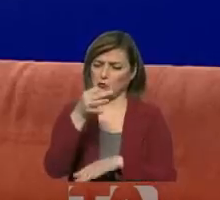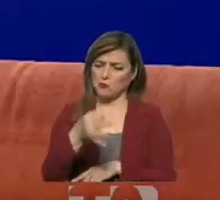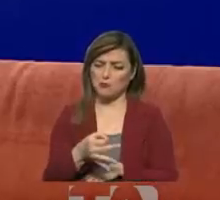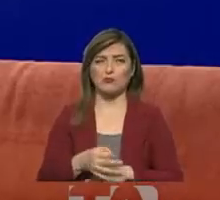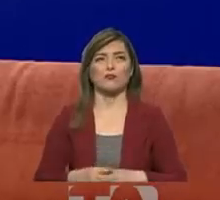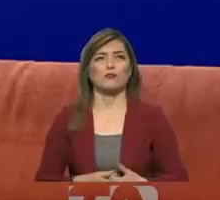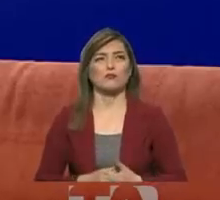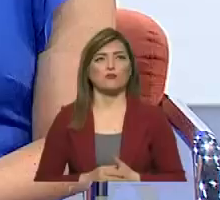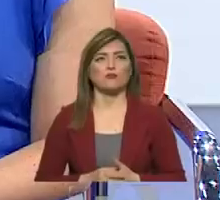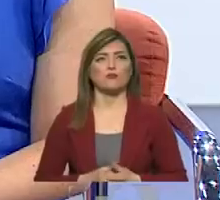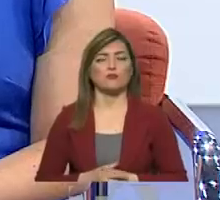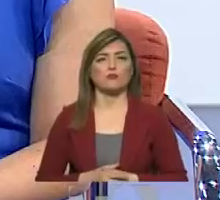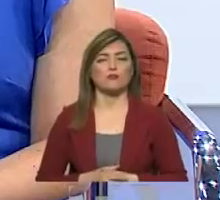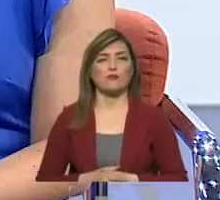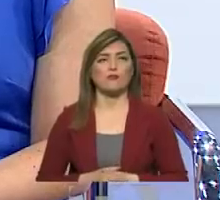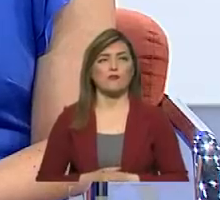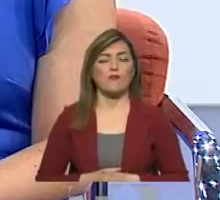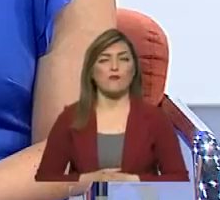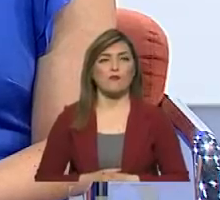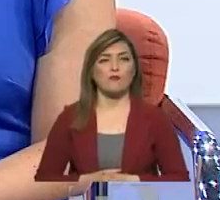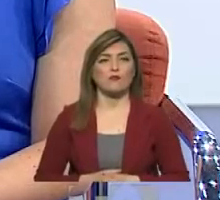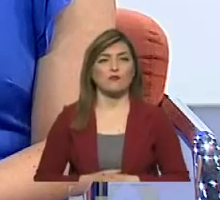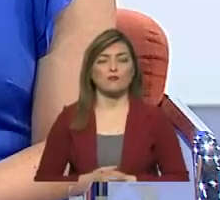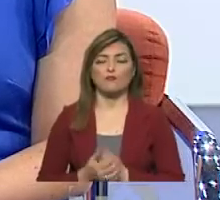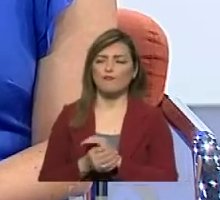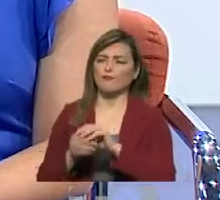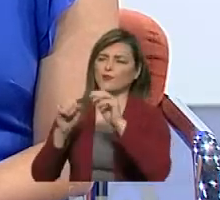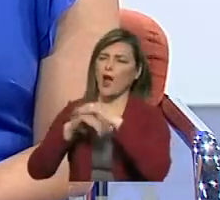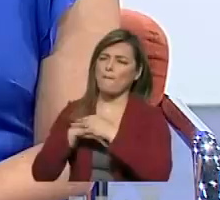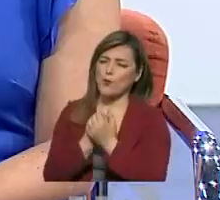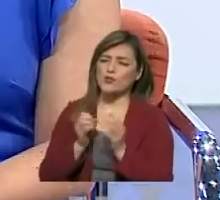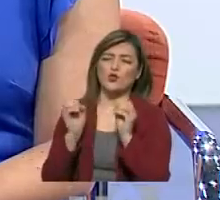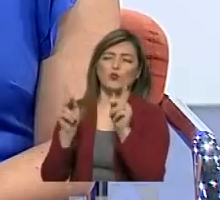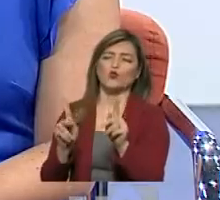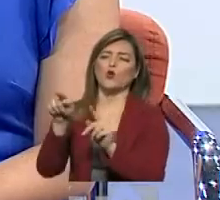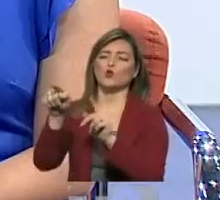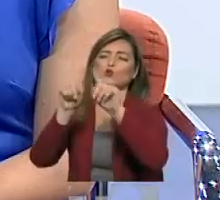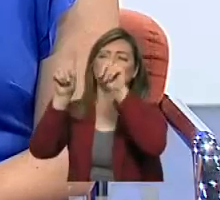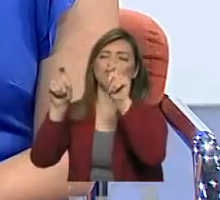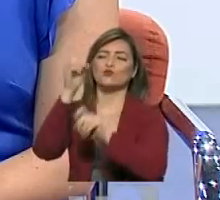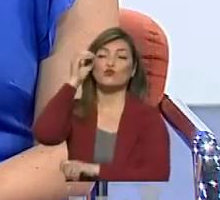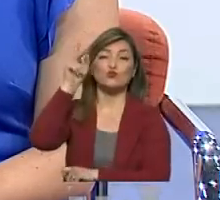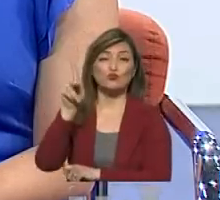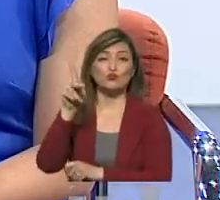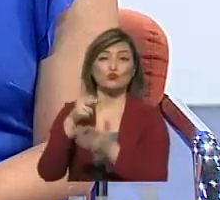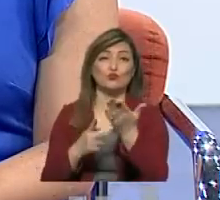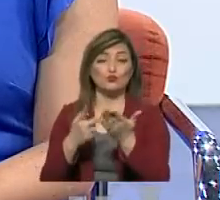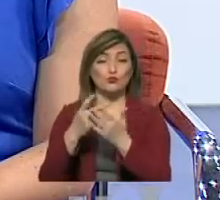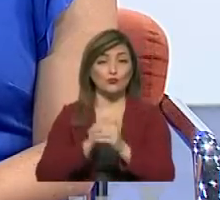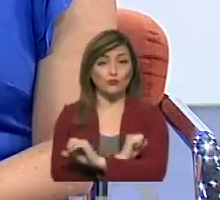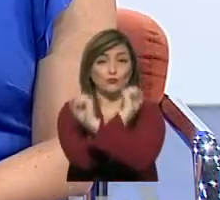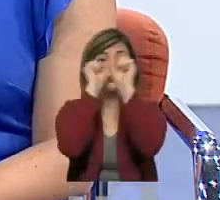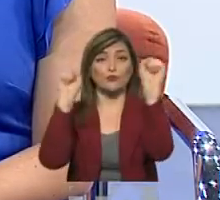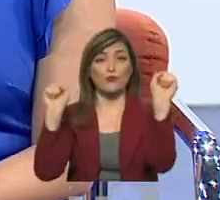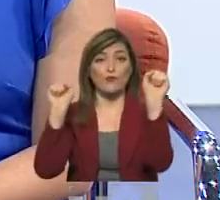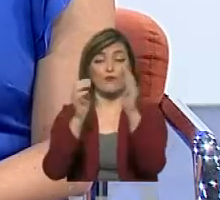de remoción. Ahora también quería aprovechar para preguntarle su opinión acerca de lo que ocurrió ayer en la mañana